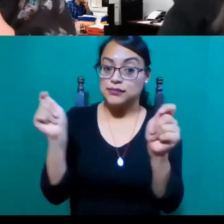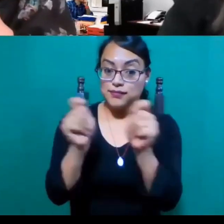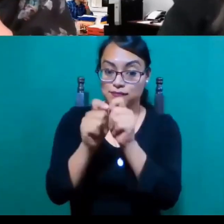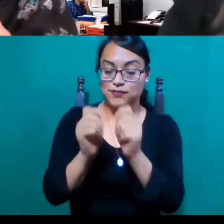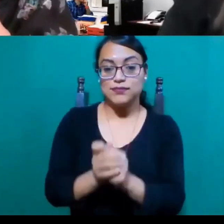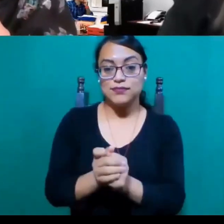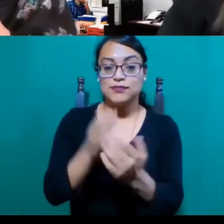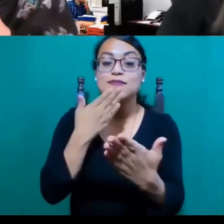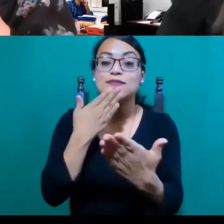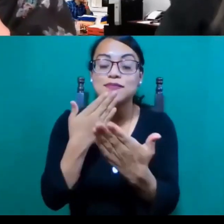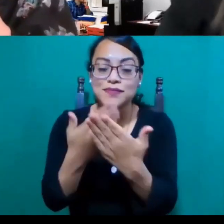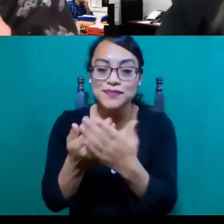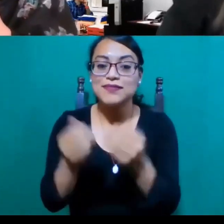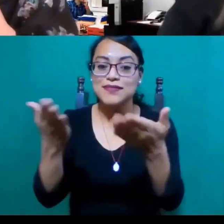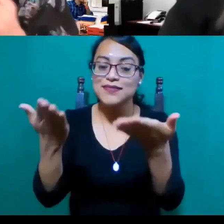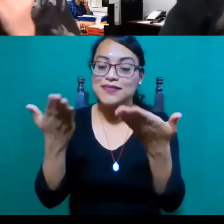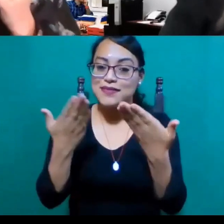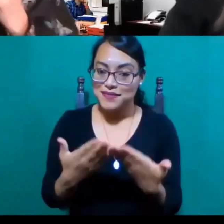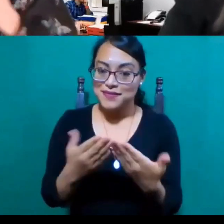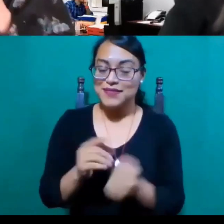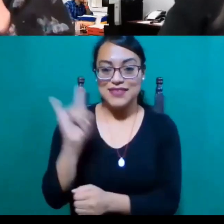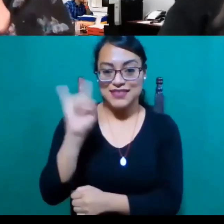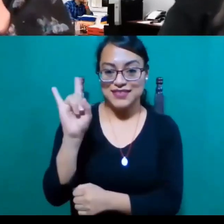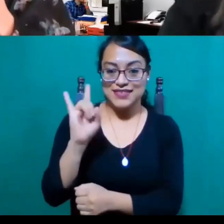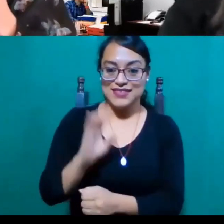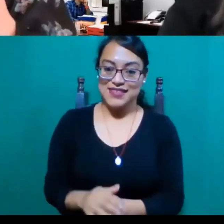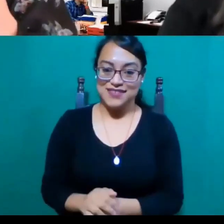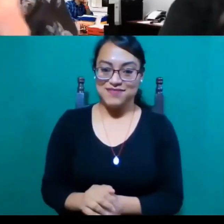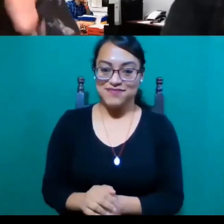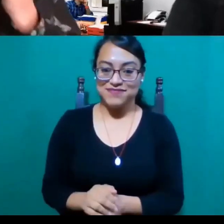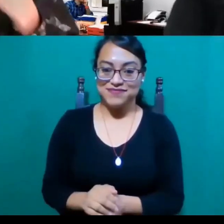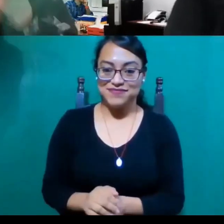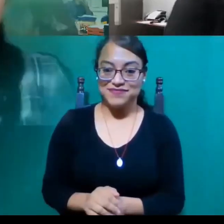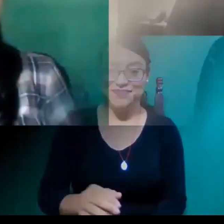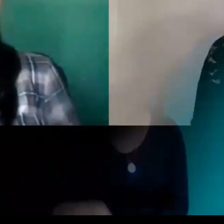Muchísimas gracias y bienvenida al Centro Universitario.